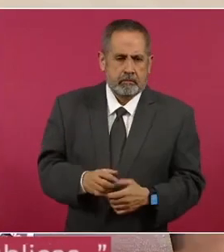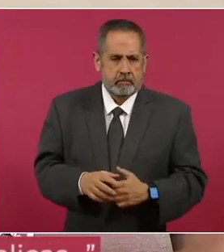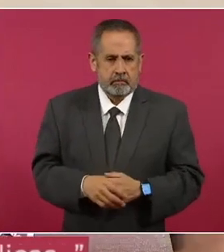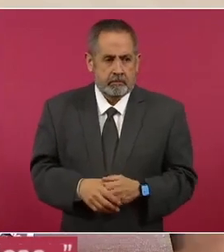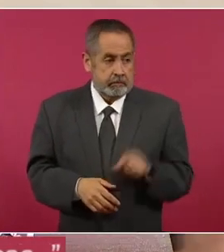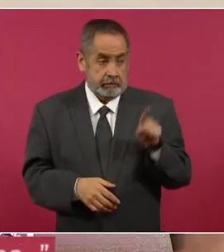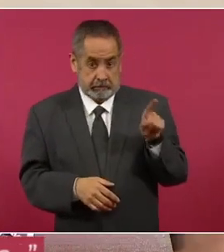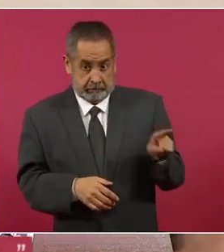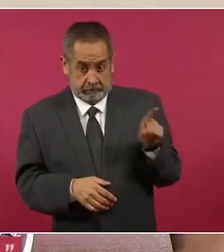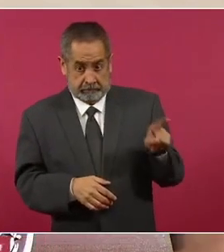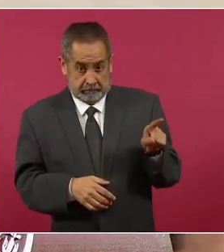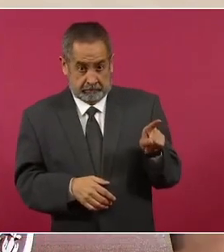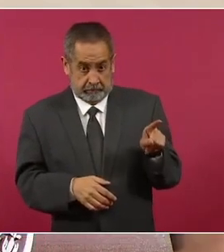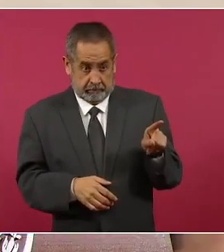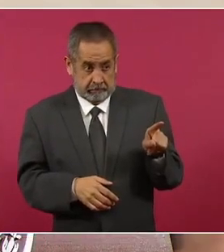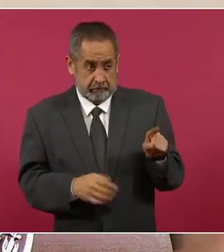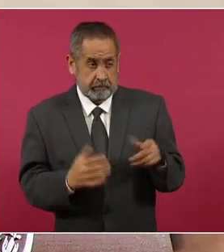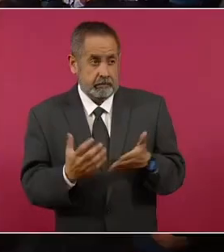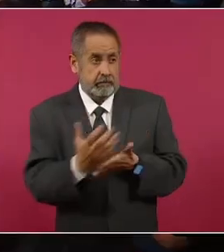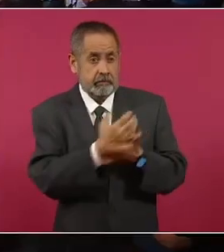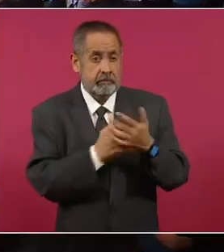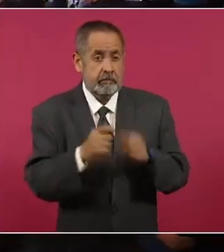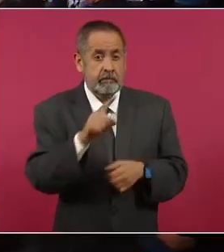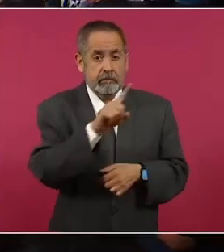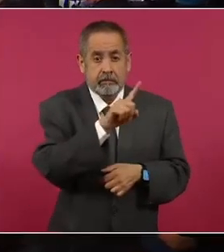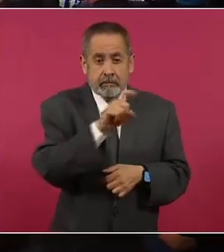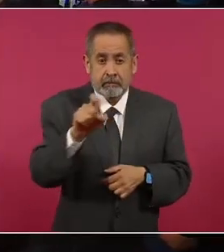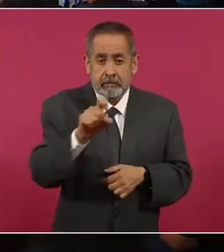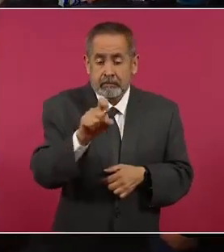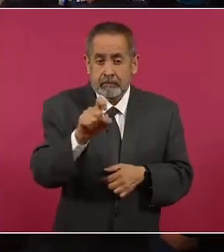Aquí estamos hablando de 106